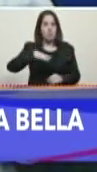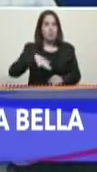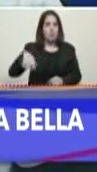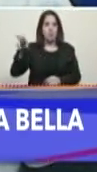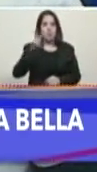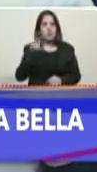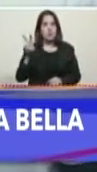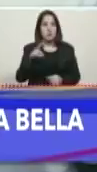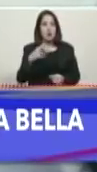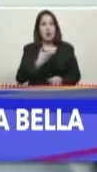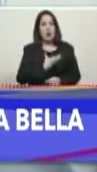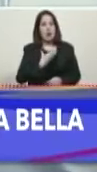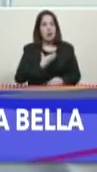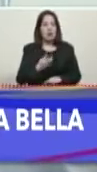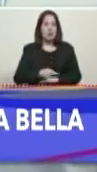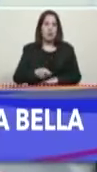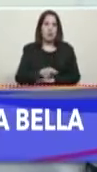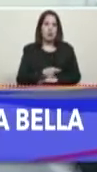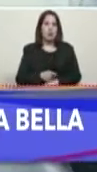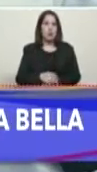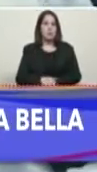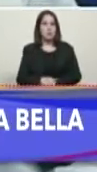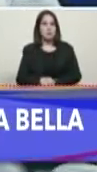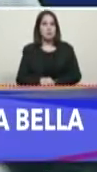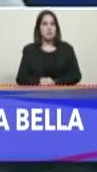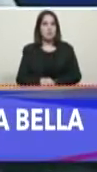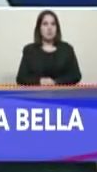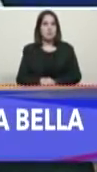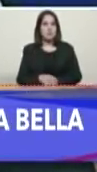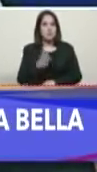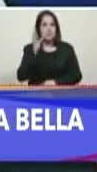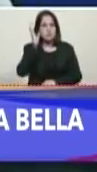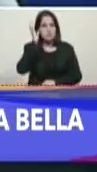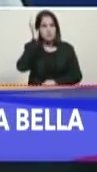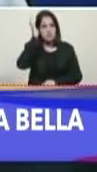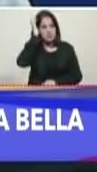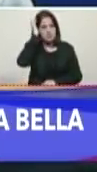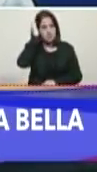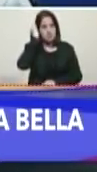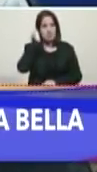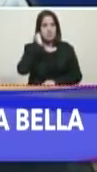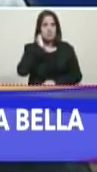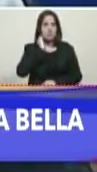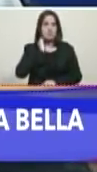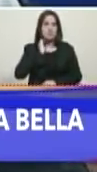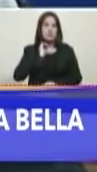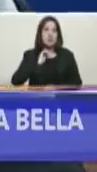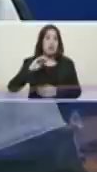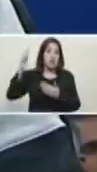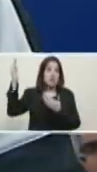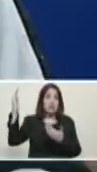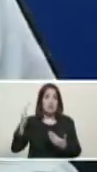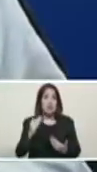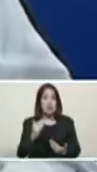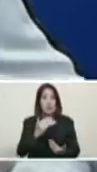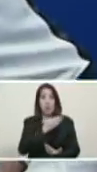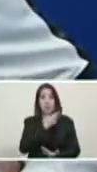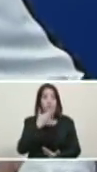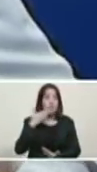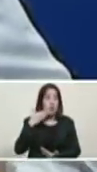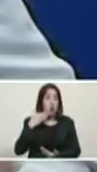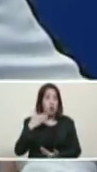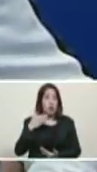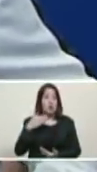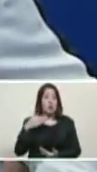en ahora alcalde bueno presidente tuvimos en la experiencia de traer los mejores jugadores ven hacia tu calle el mundo y